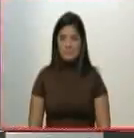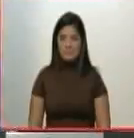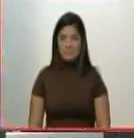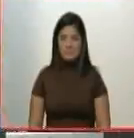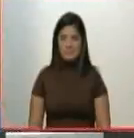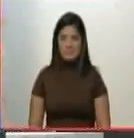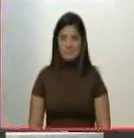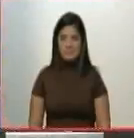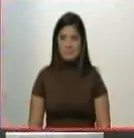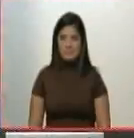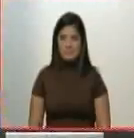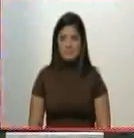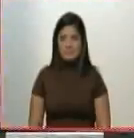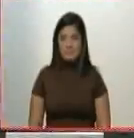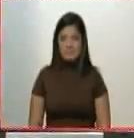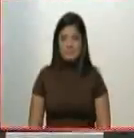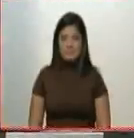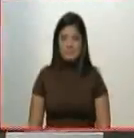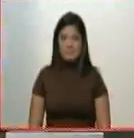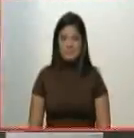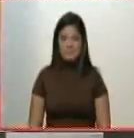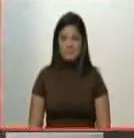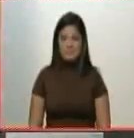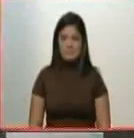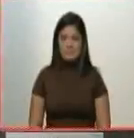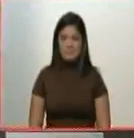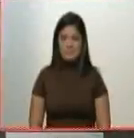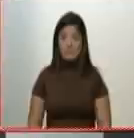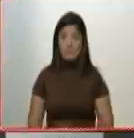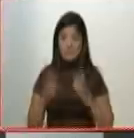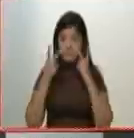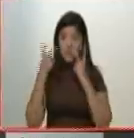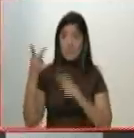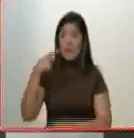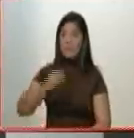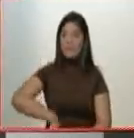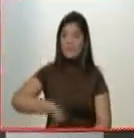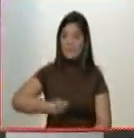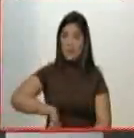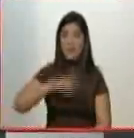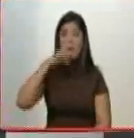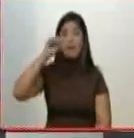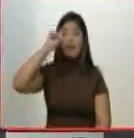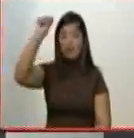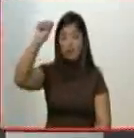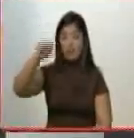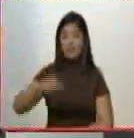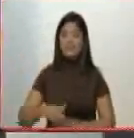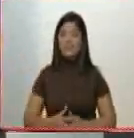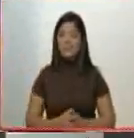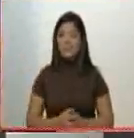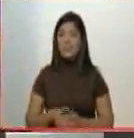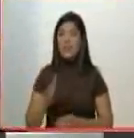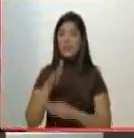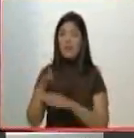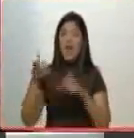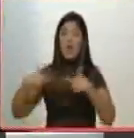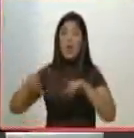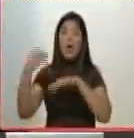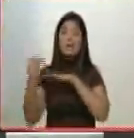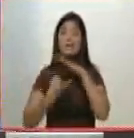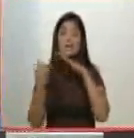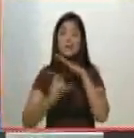Está prendido. Bien, amigos, vemos allí al presidente de la República, Nicolás Maduro, llegar a la sede del